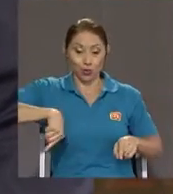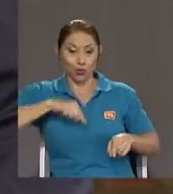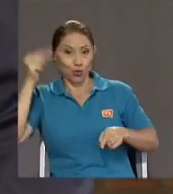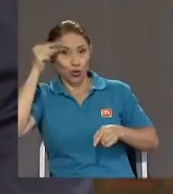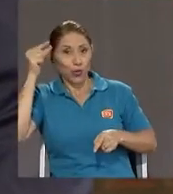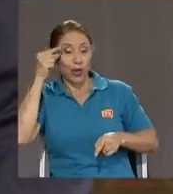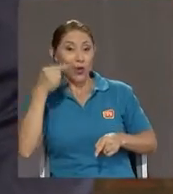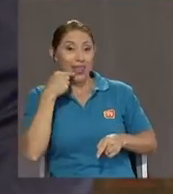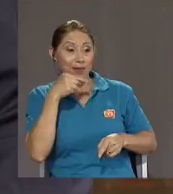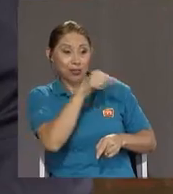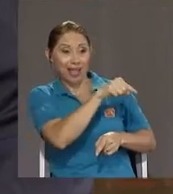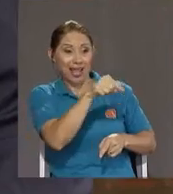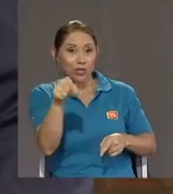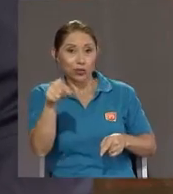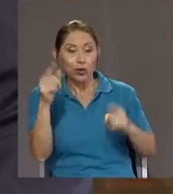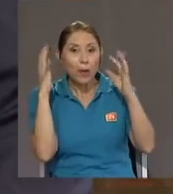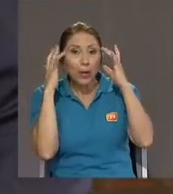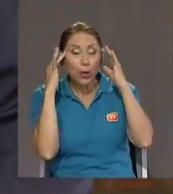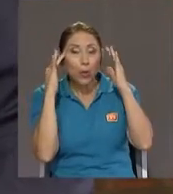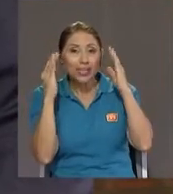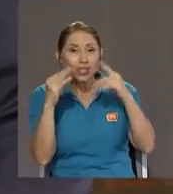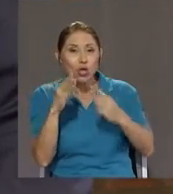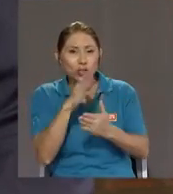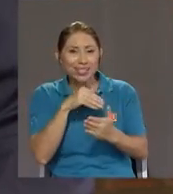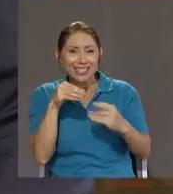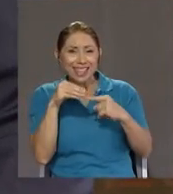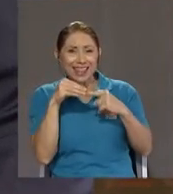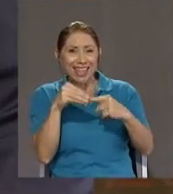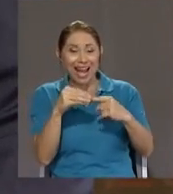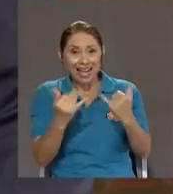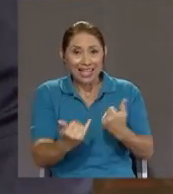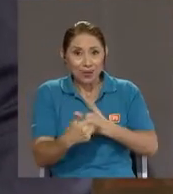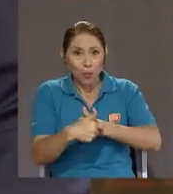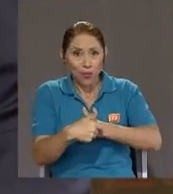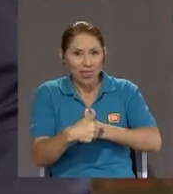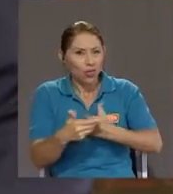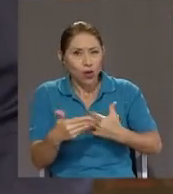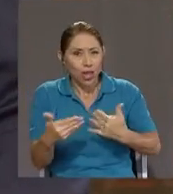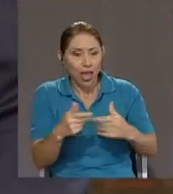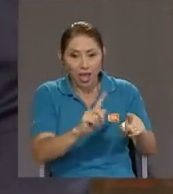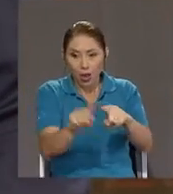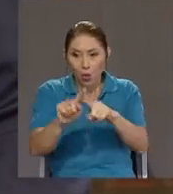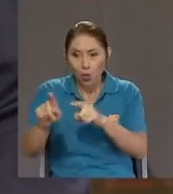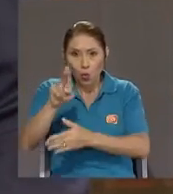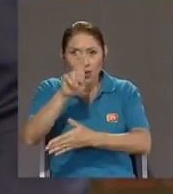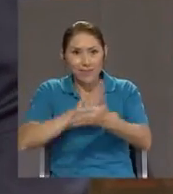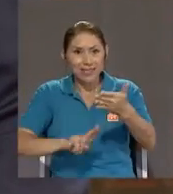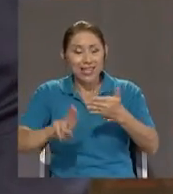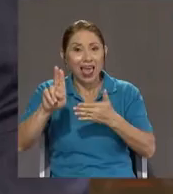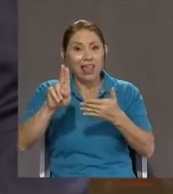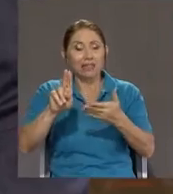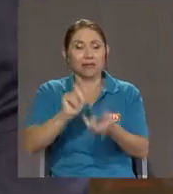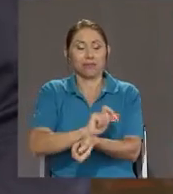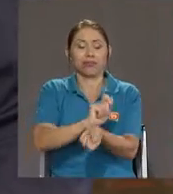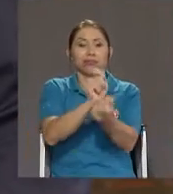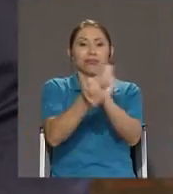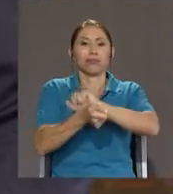preocupación central del gobierno en este momento es que las universidades se privatizaron solas.